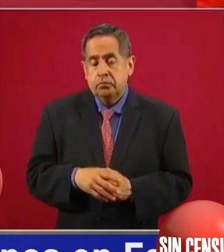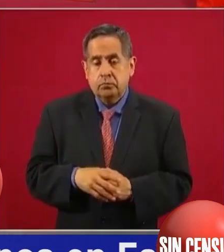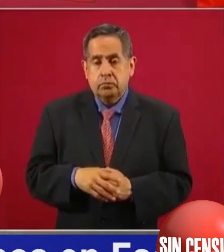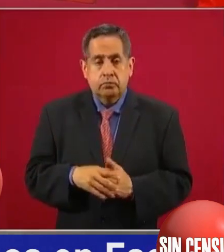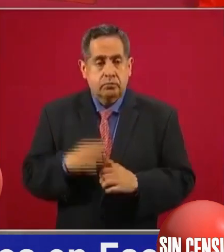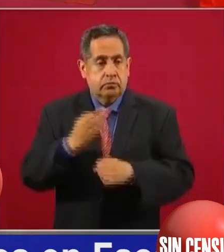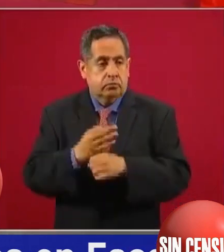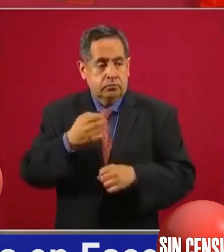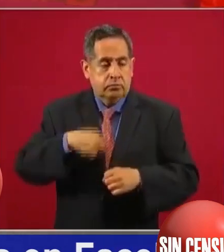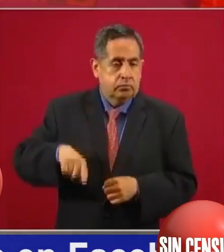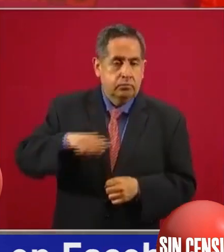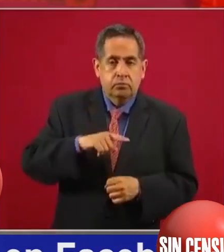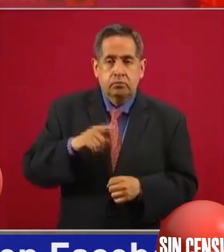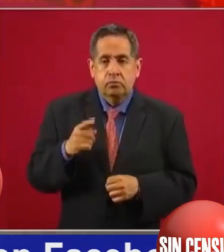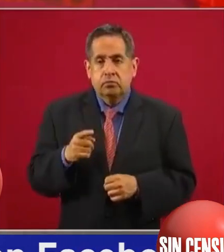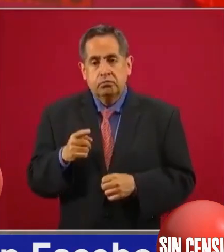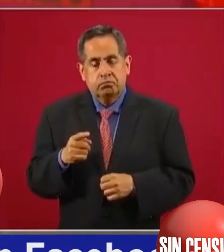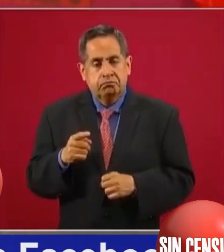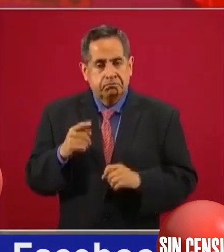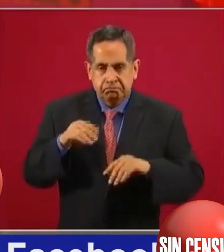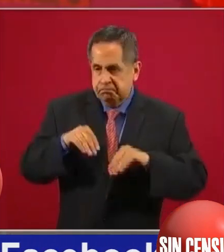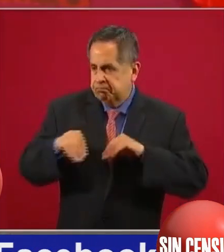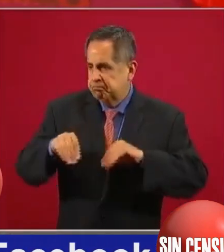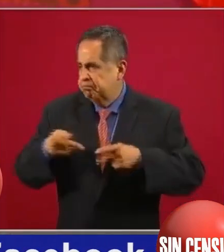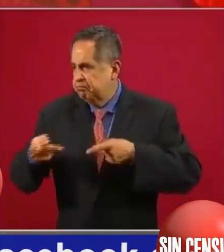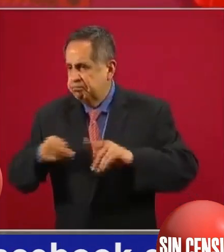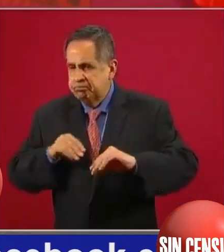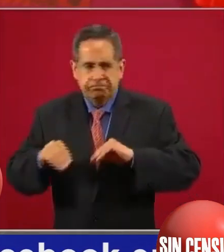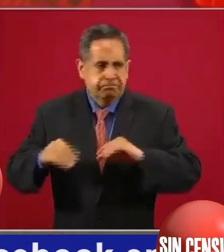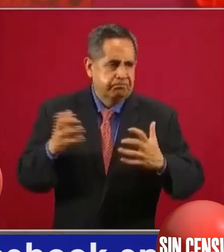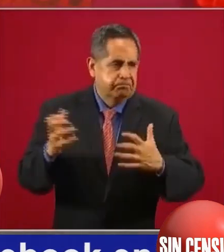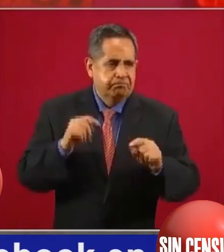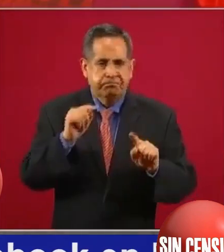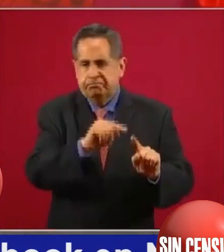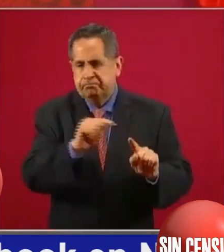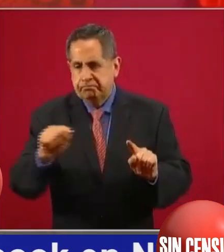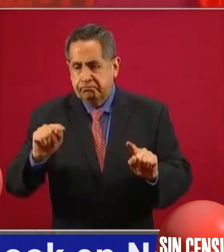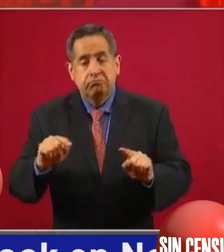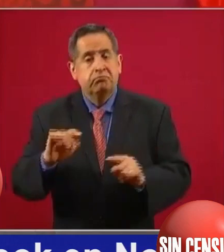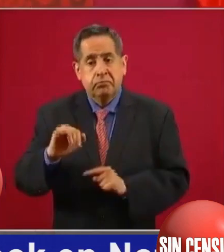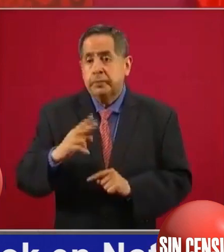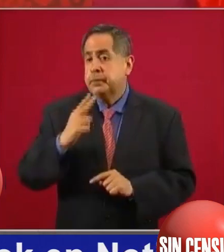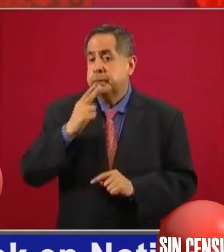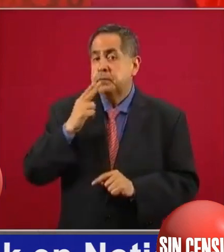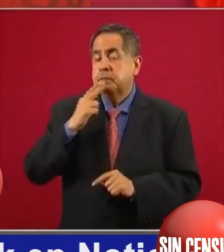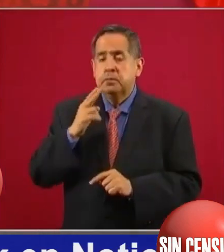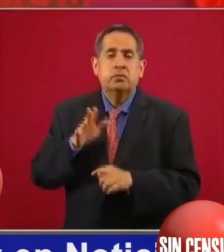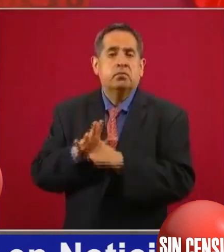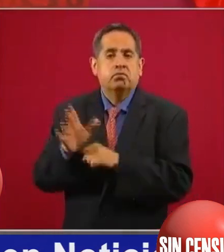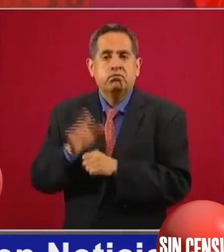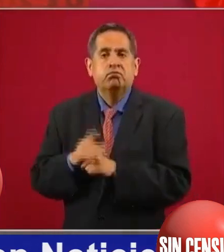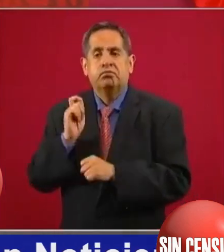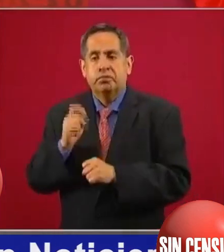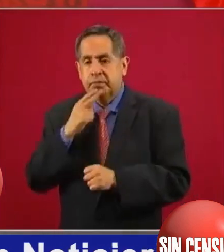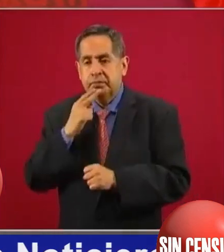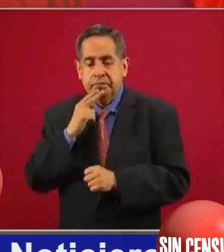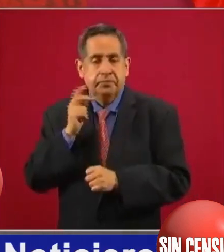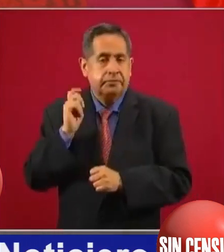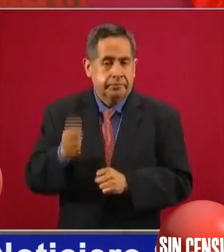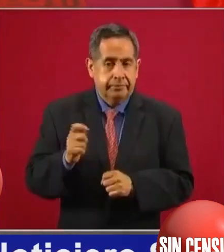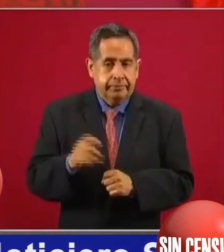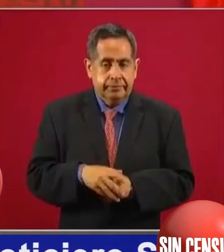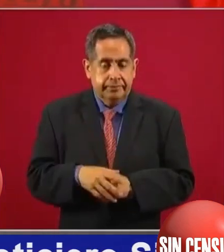haciendo muchas cosas. Lo que nos está funcionando mejor es